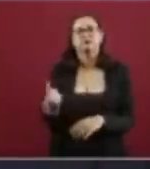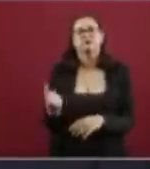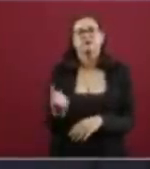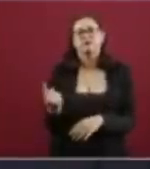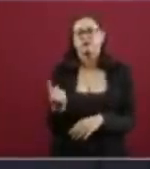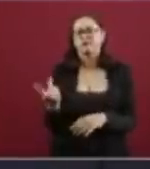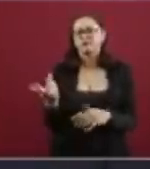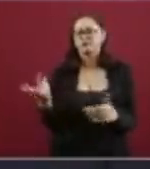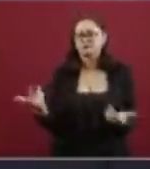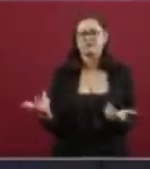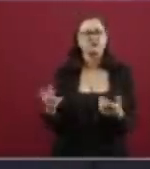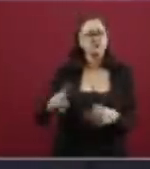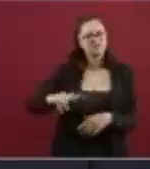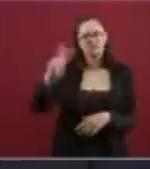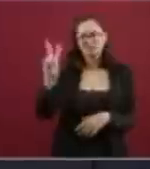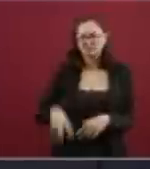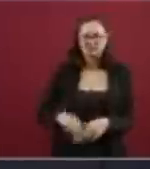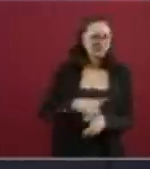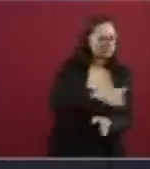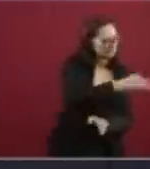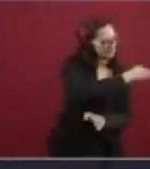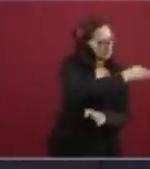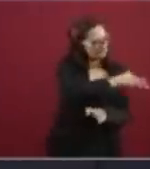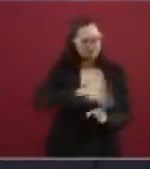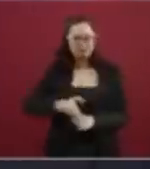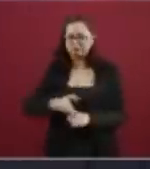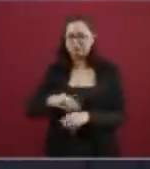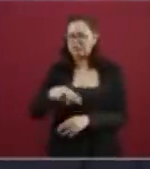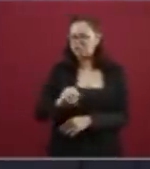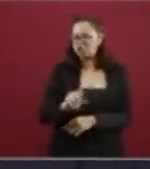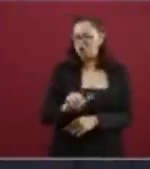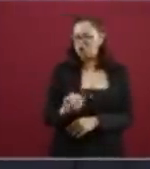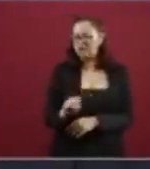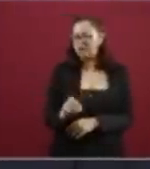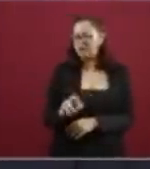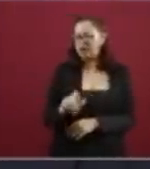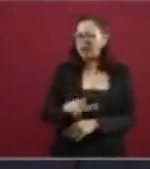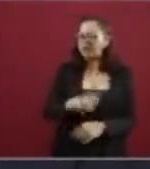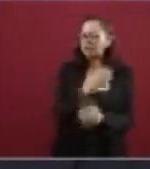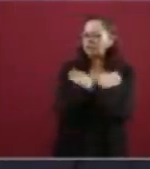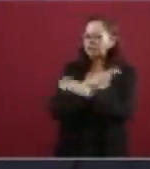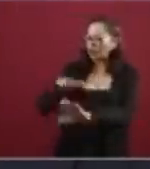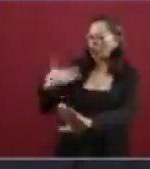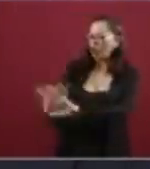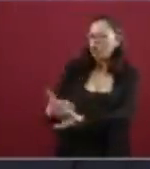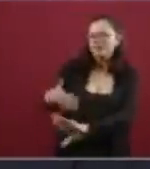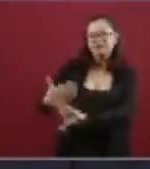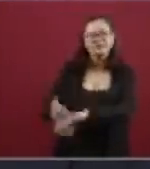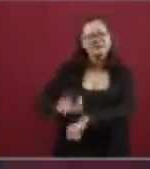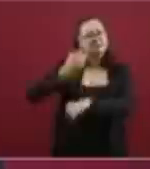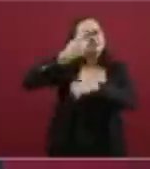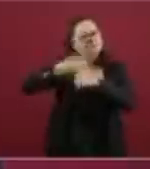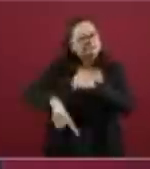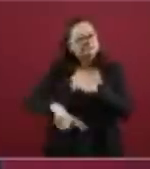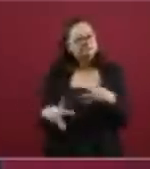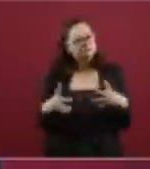han hecho tanto daño en este periodo neoliberal a la educación pública